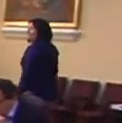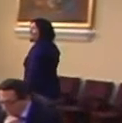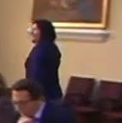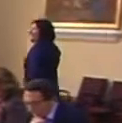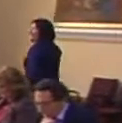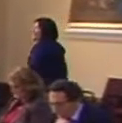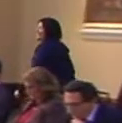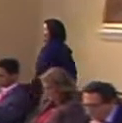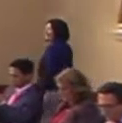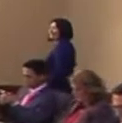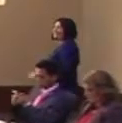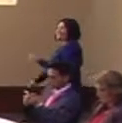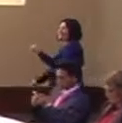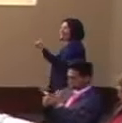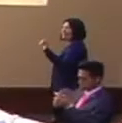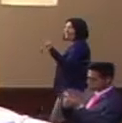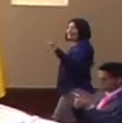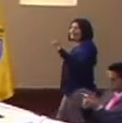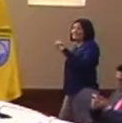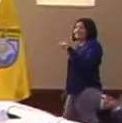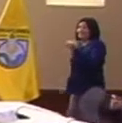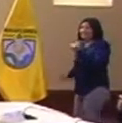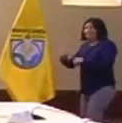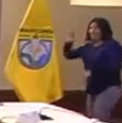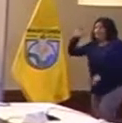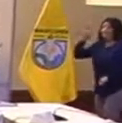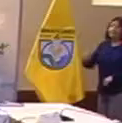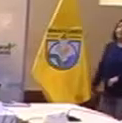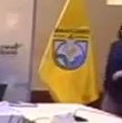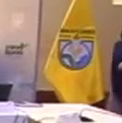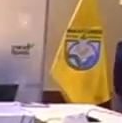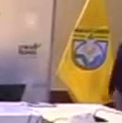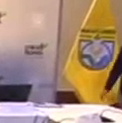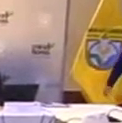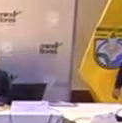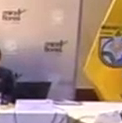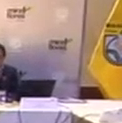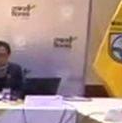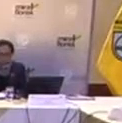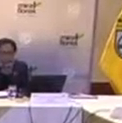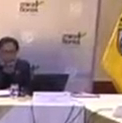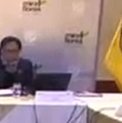Señorita Daniela Lozano Vítor. Señora Franca Rey Camino.